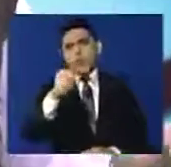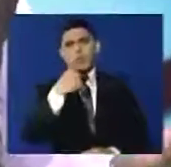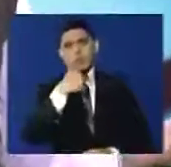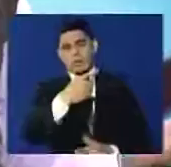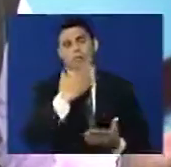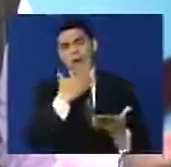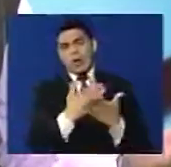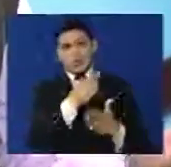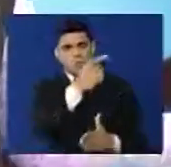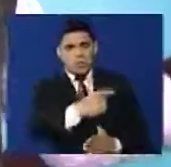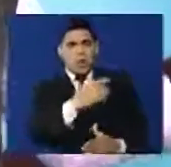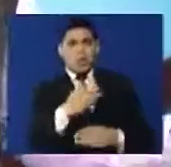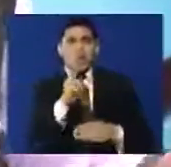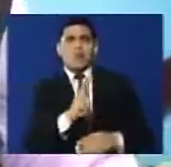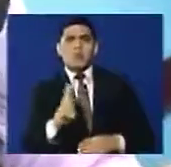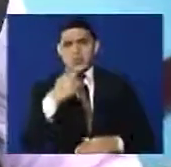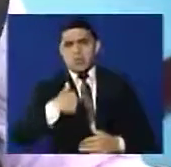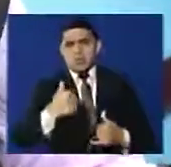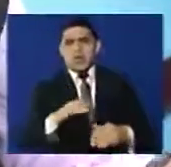agradezco